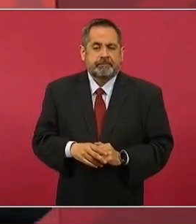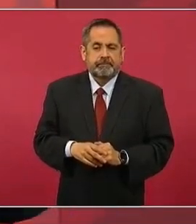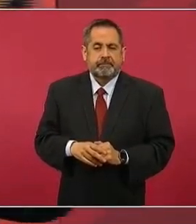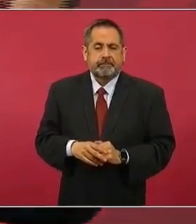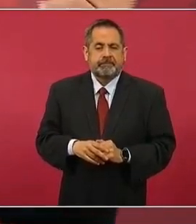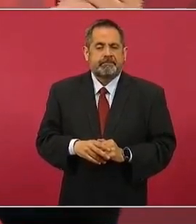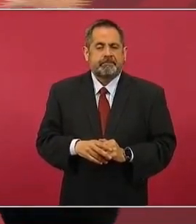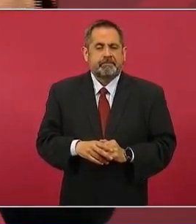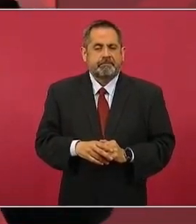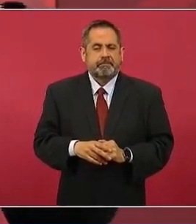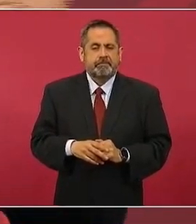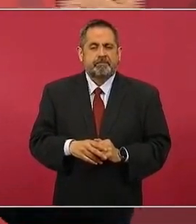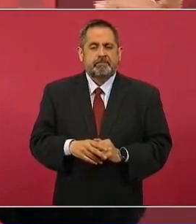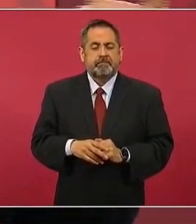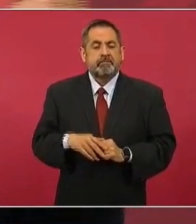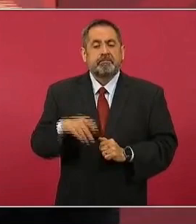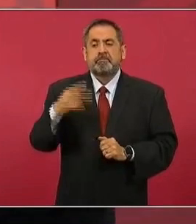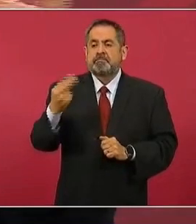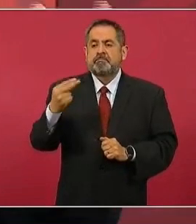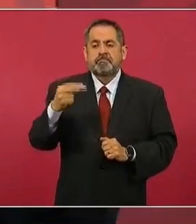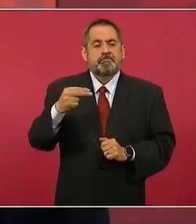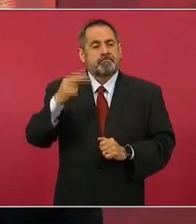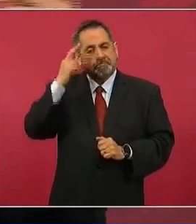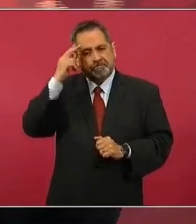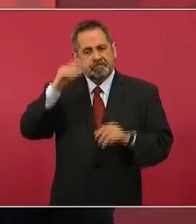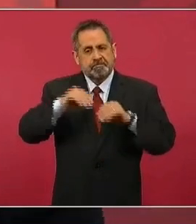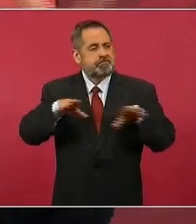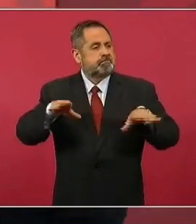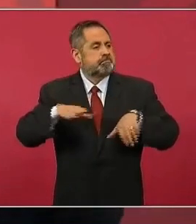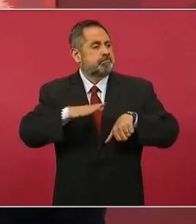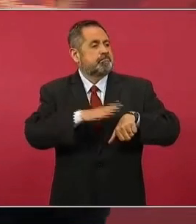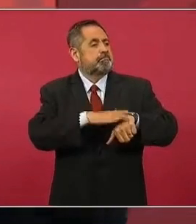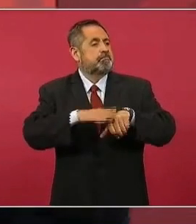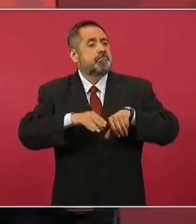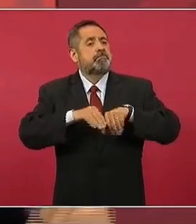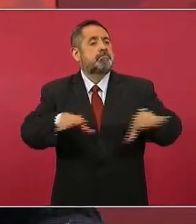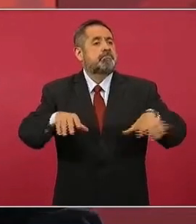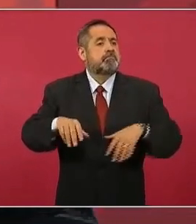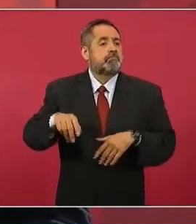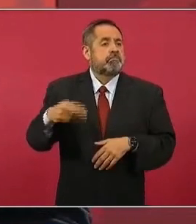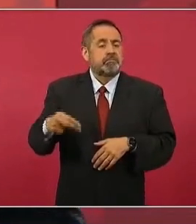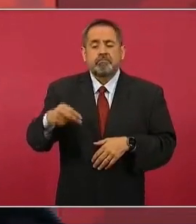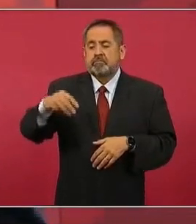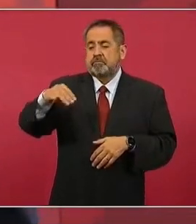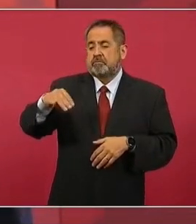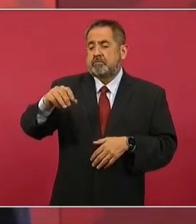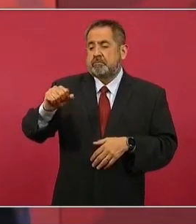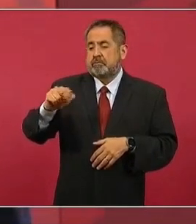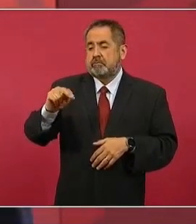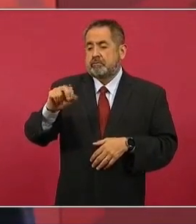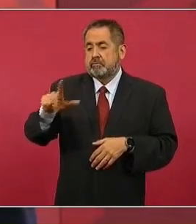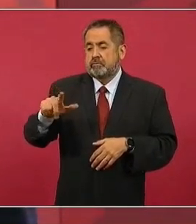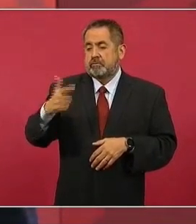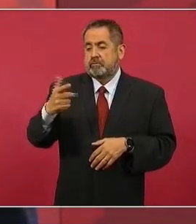empieza a aparecer el nombre de Manuel González, su compadre,